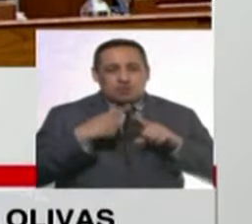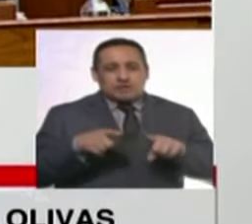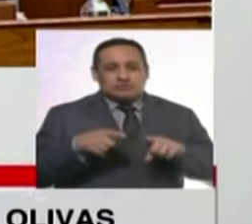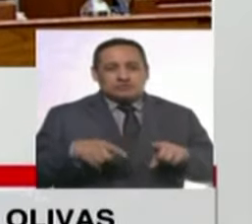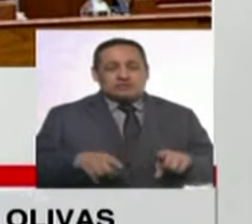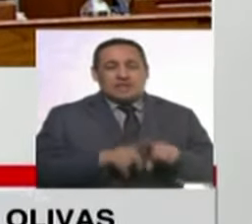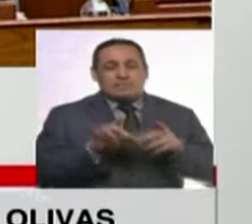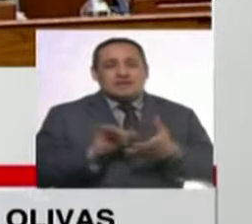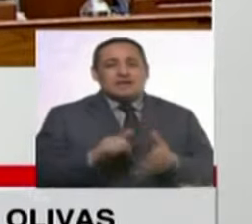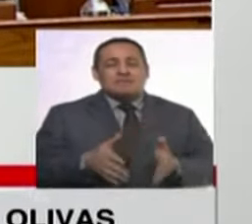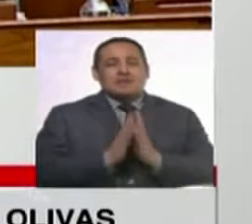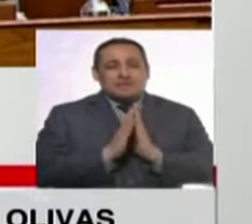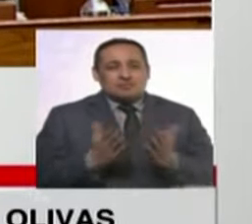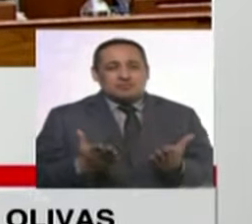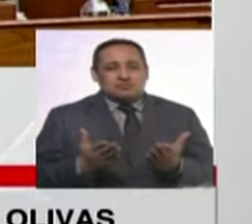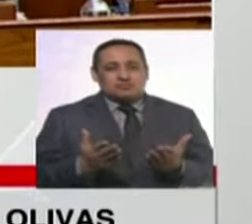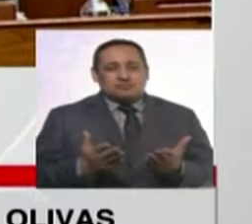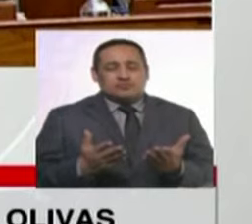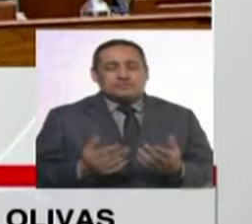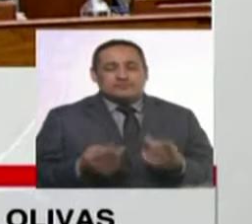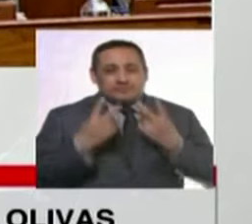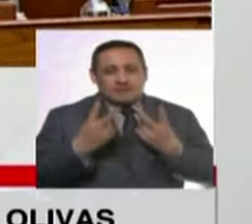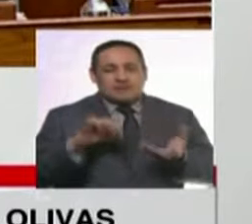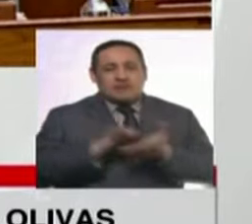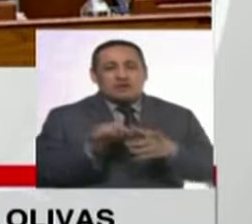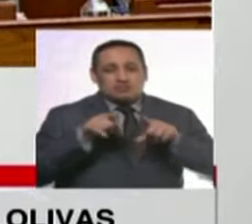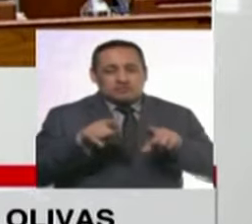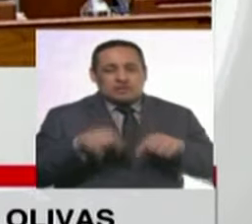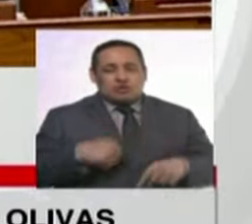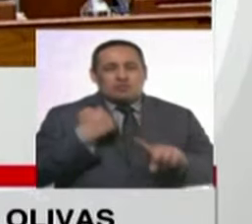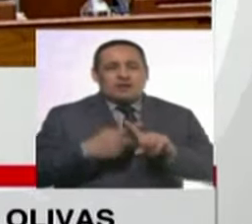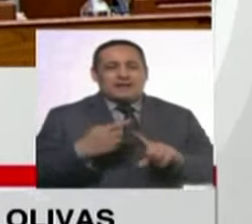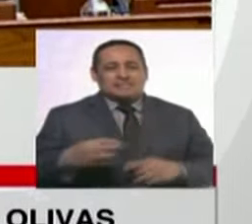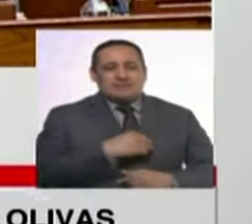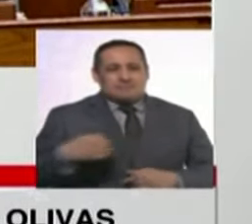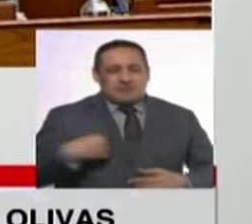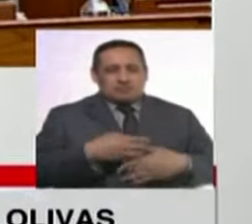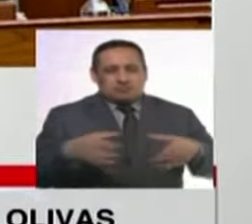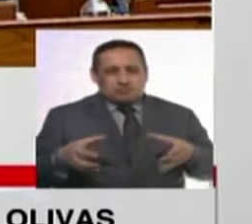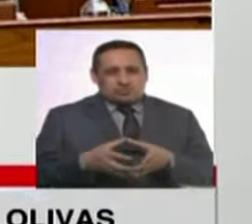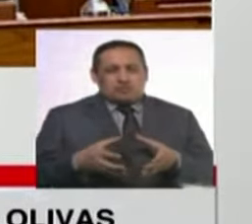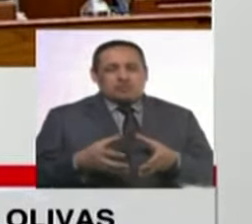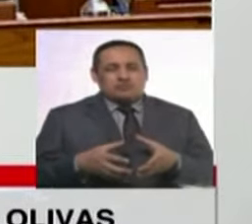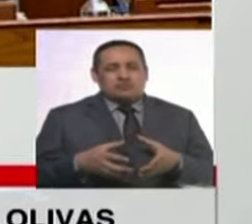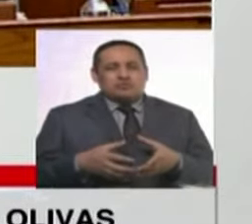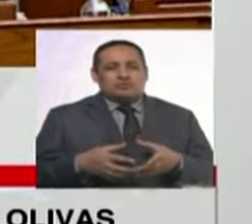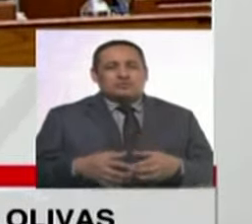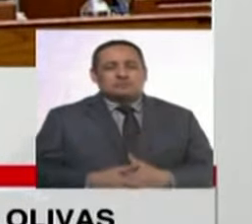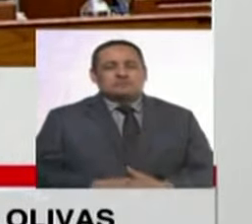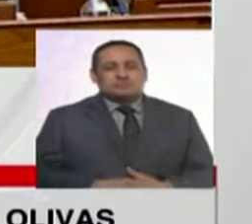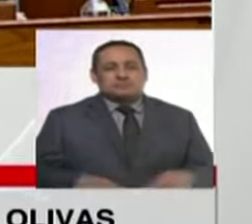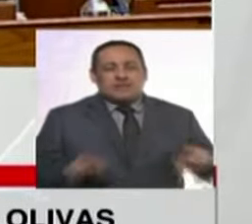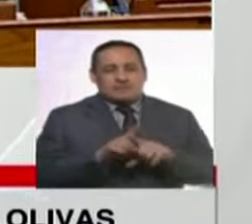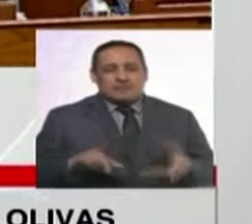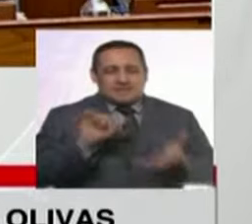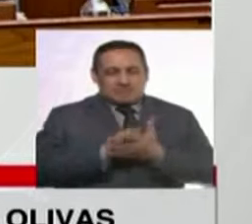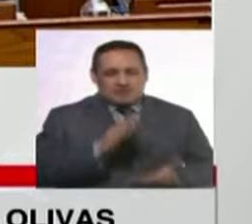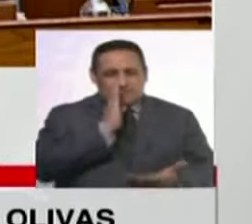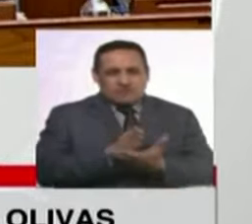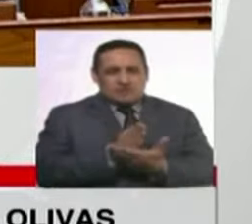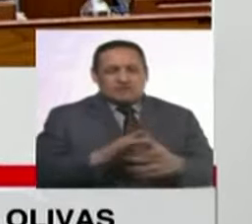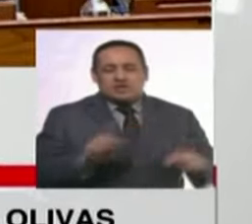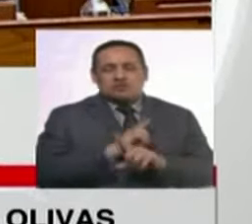que pedimos que usted como ex miembro de esa institución se ponga